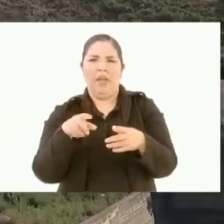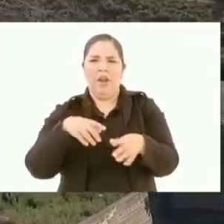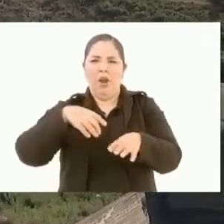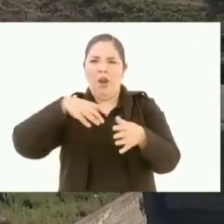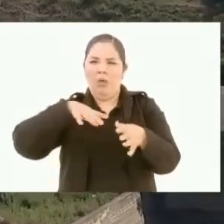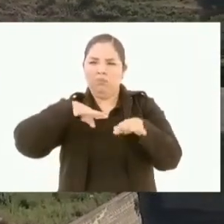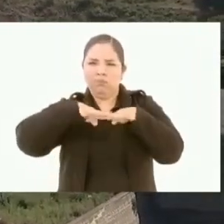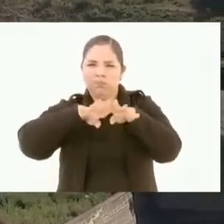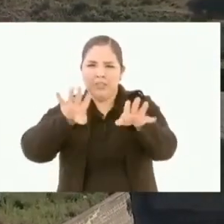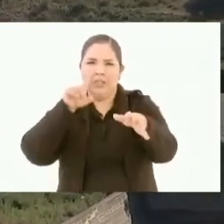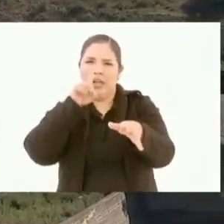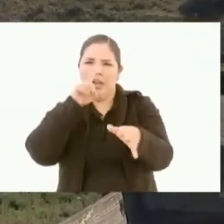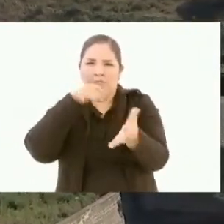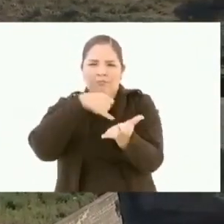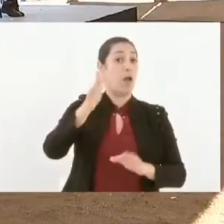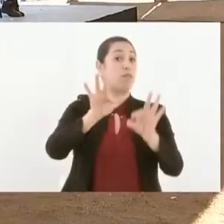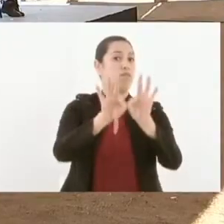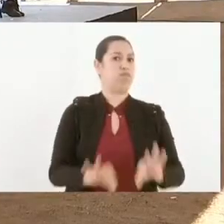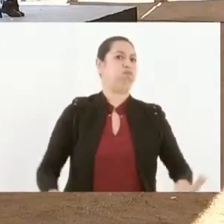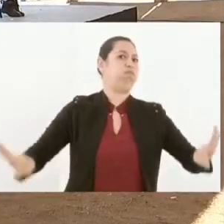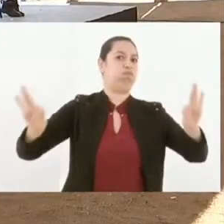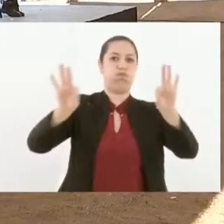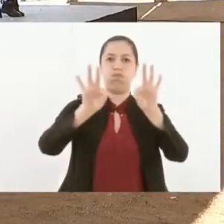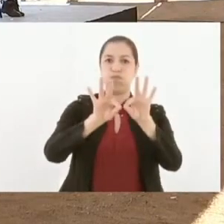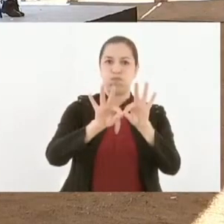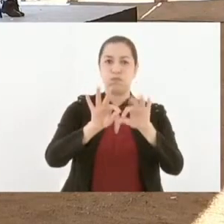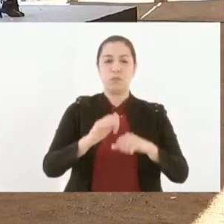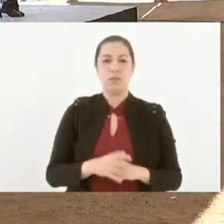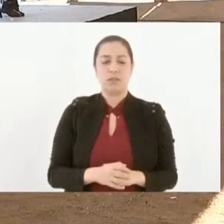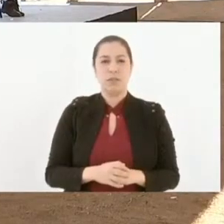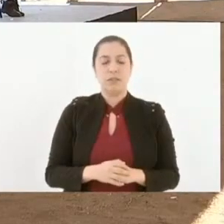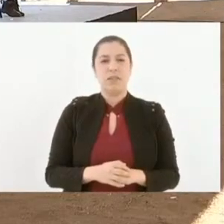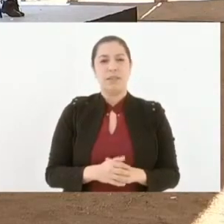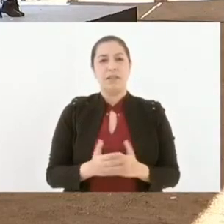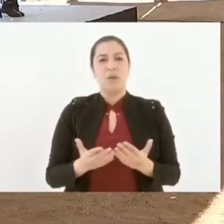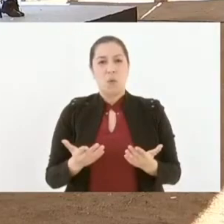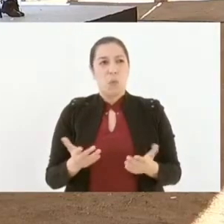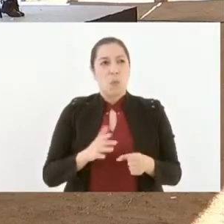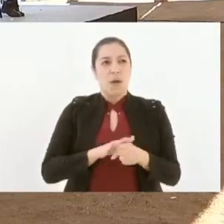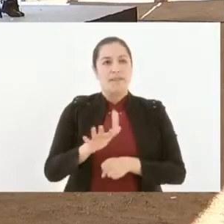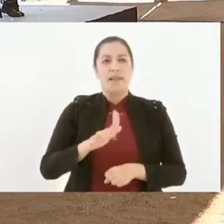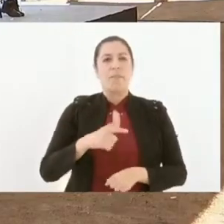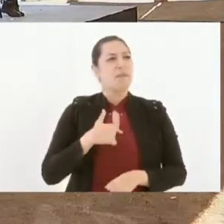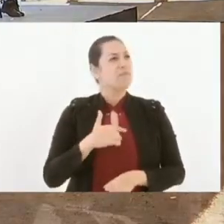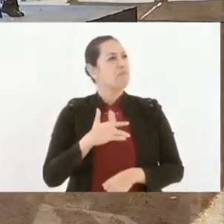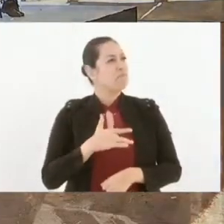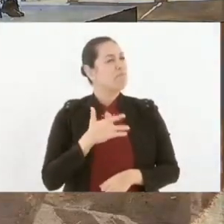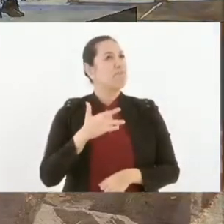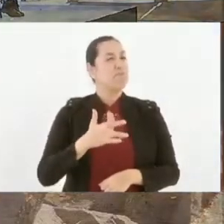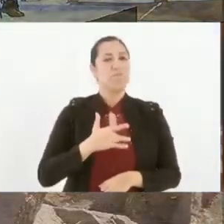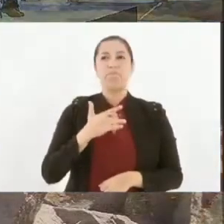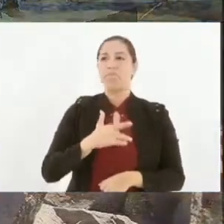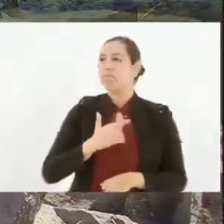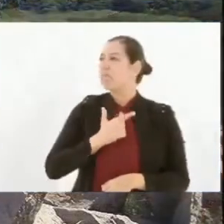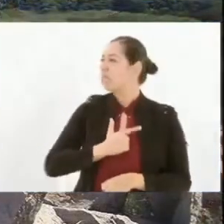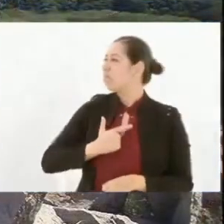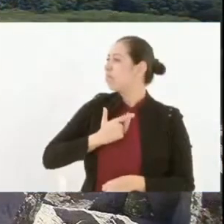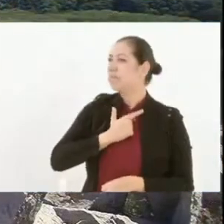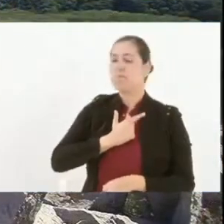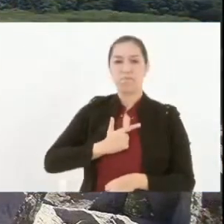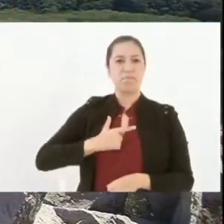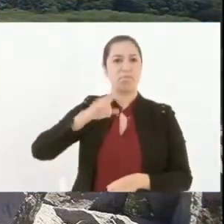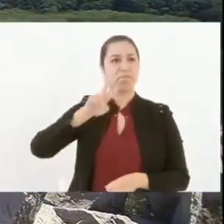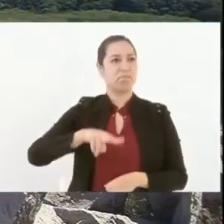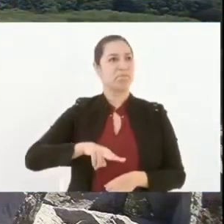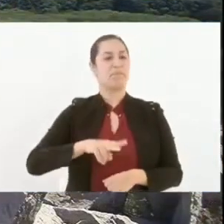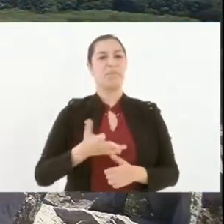obra importantísima que la disfrutamos bastante, sobre todo